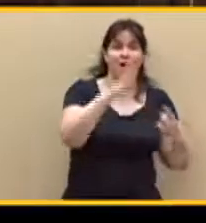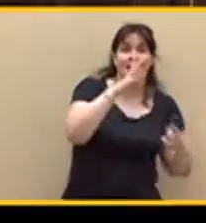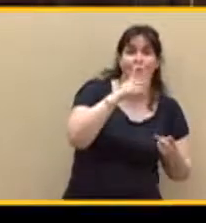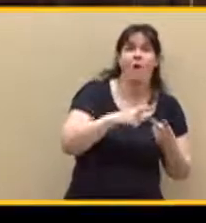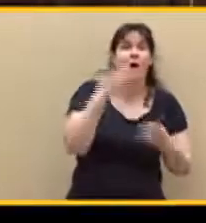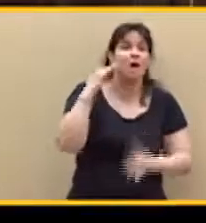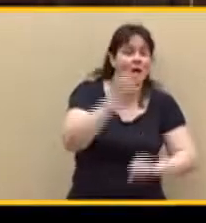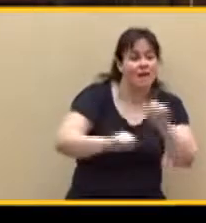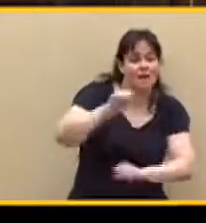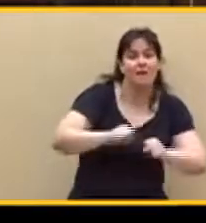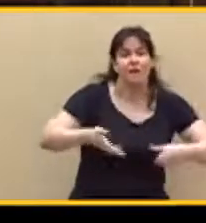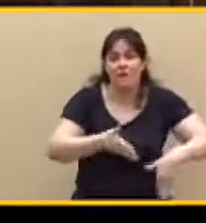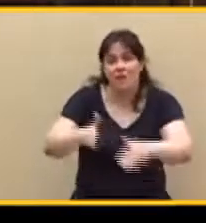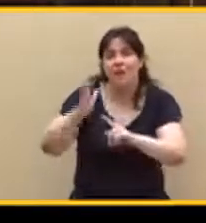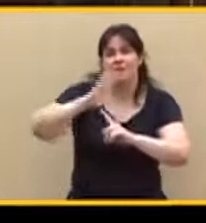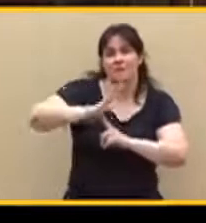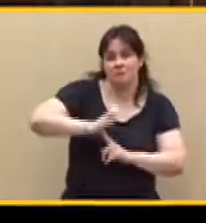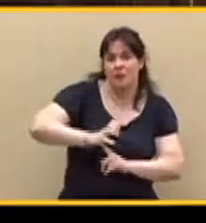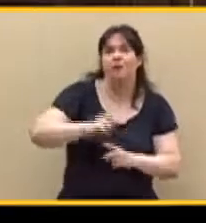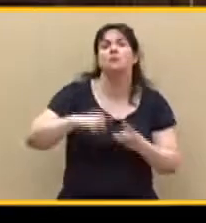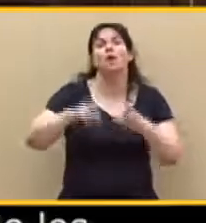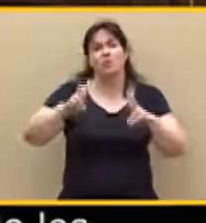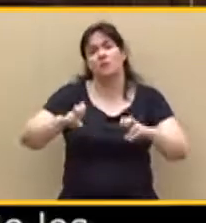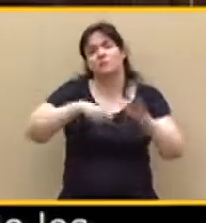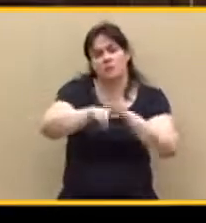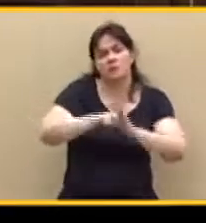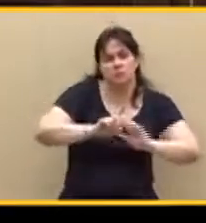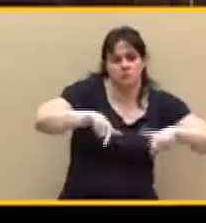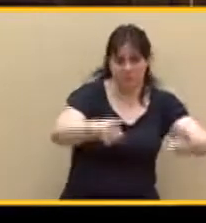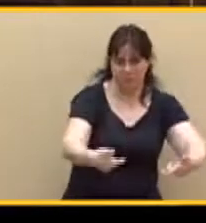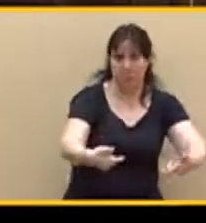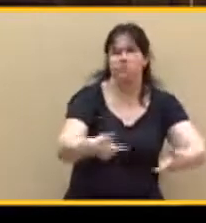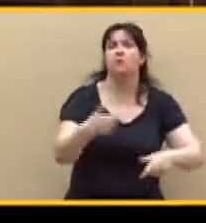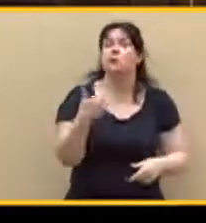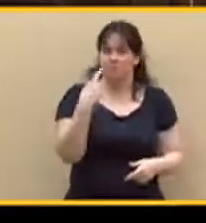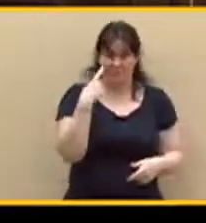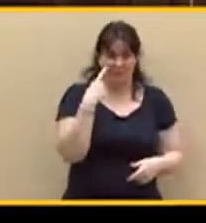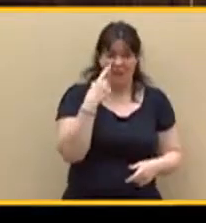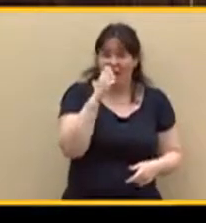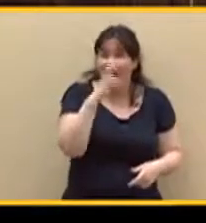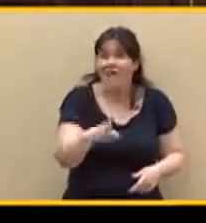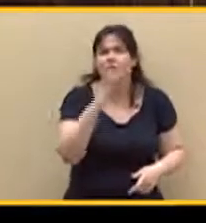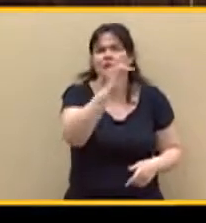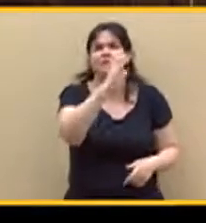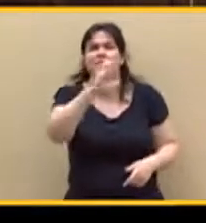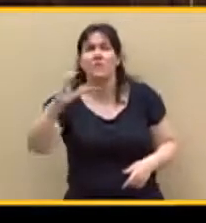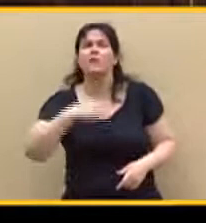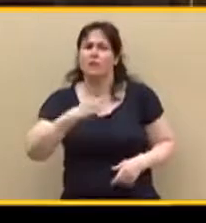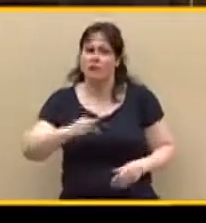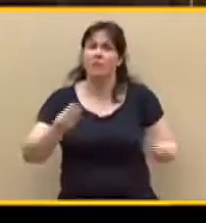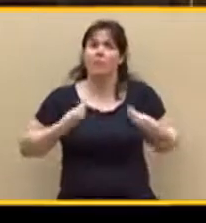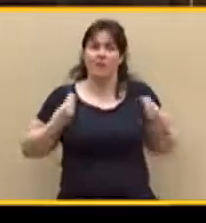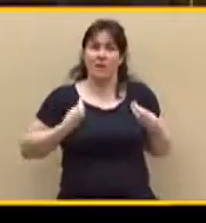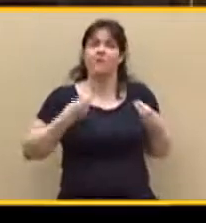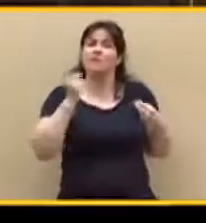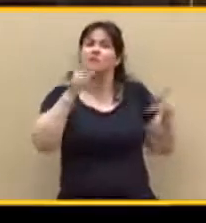parques o la gestión de residuos. Miren, hubo años en los que FCC podría casi haber vivido de la obra pública,